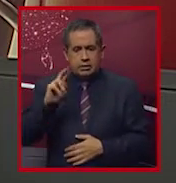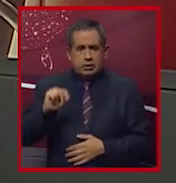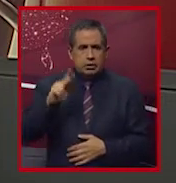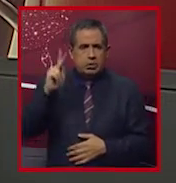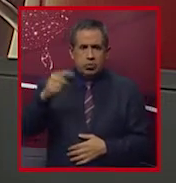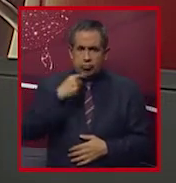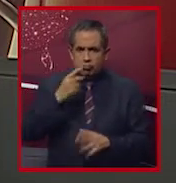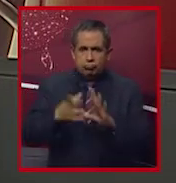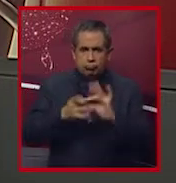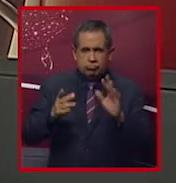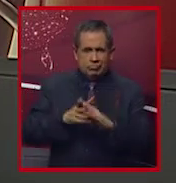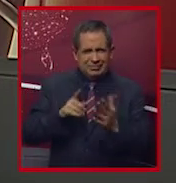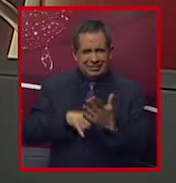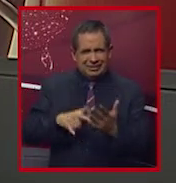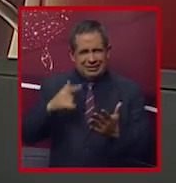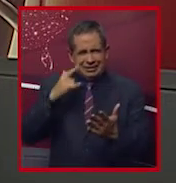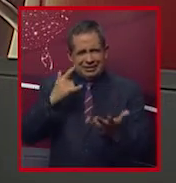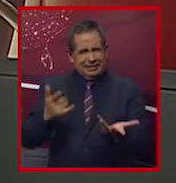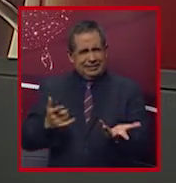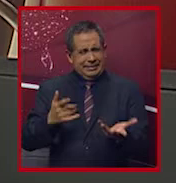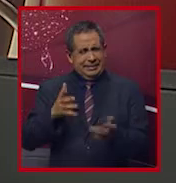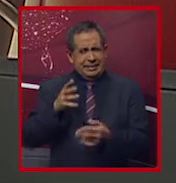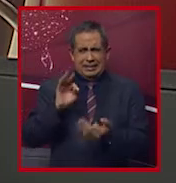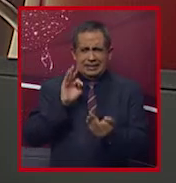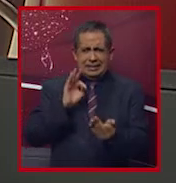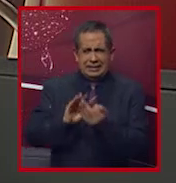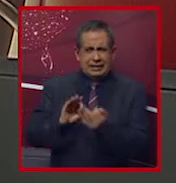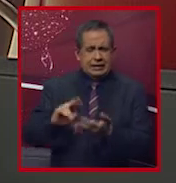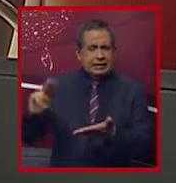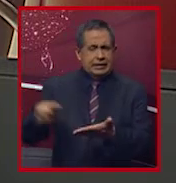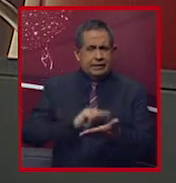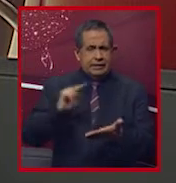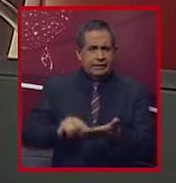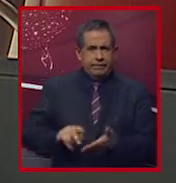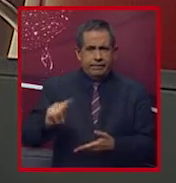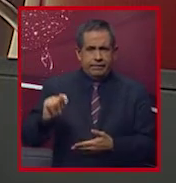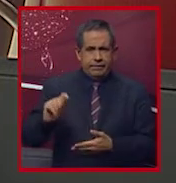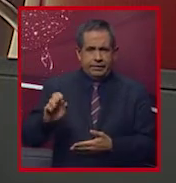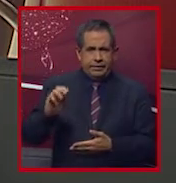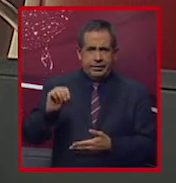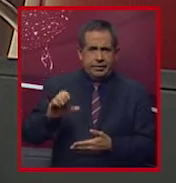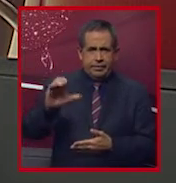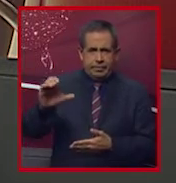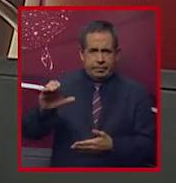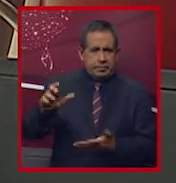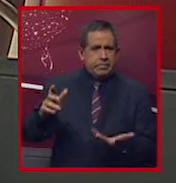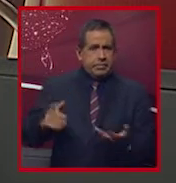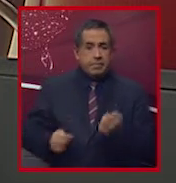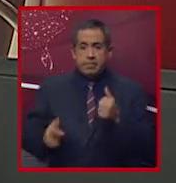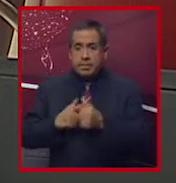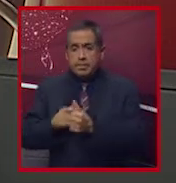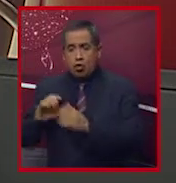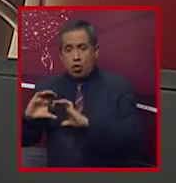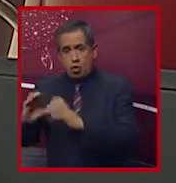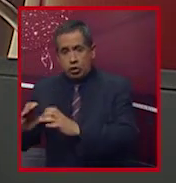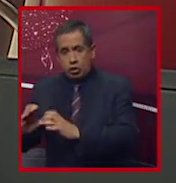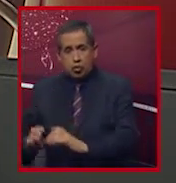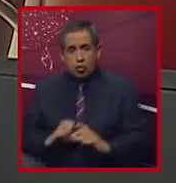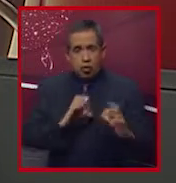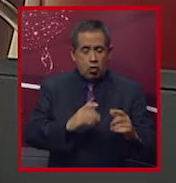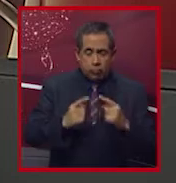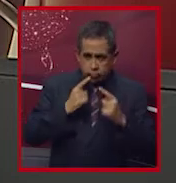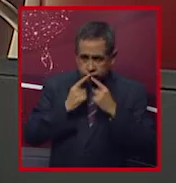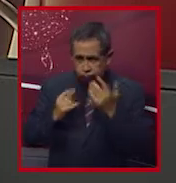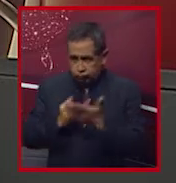que esto enrarezca el clima rumbo a la aprobación del TEMEC. Primero el análisis en los congresos de ambas cámaras y por supuesto pues,